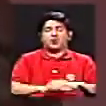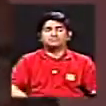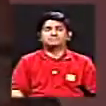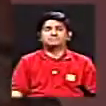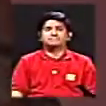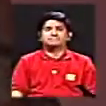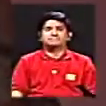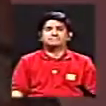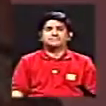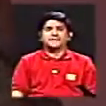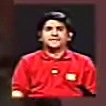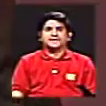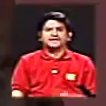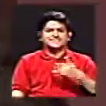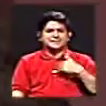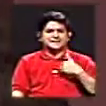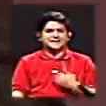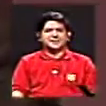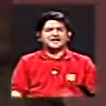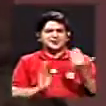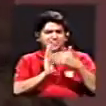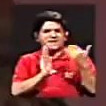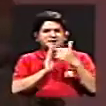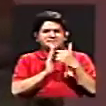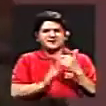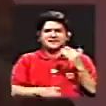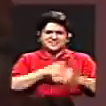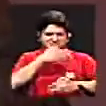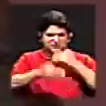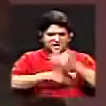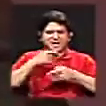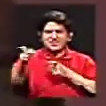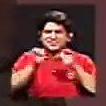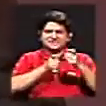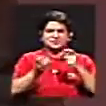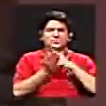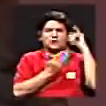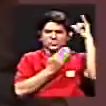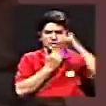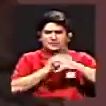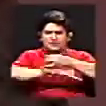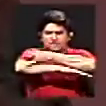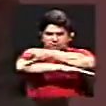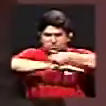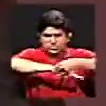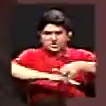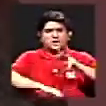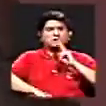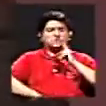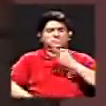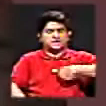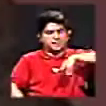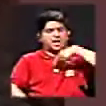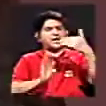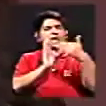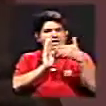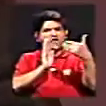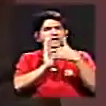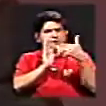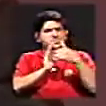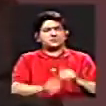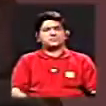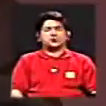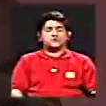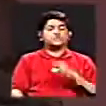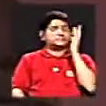Hay un decaimiento en la gestión administrativa de los proyectos de ingeniería que realmente nos está afectando, que nos genera una